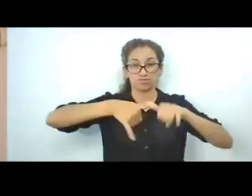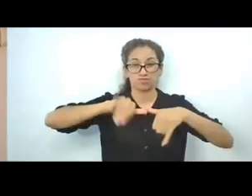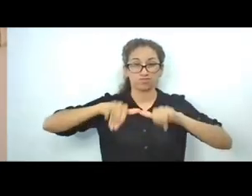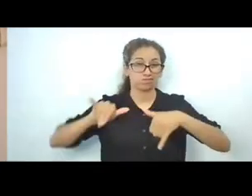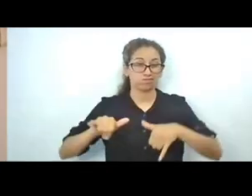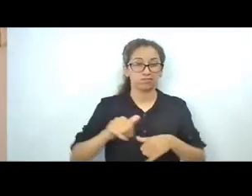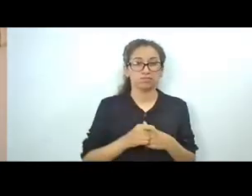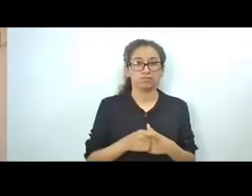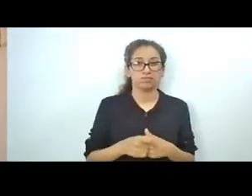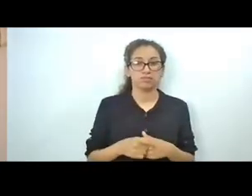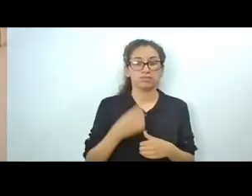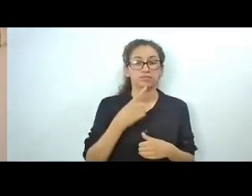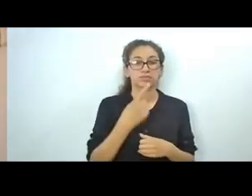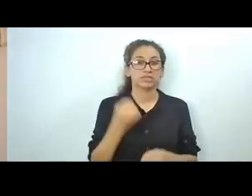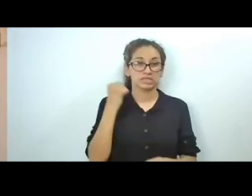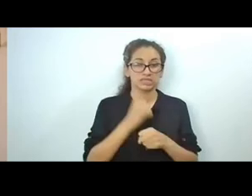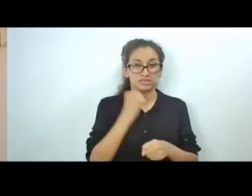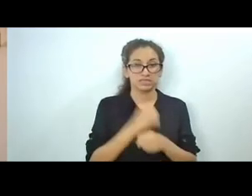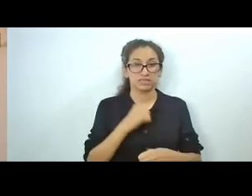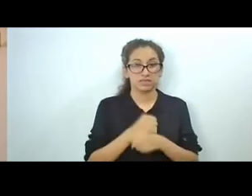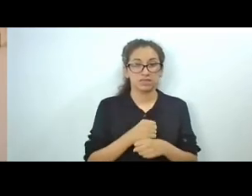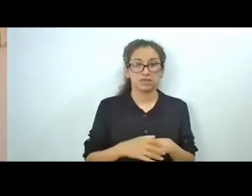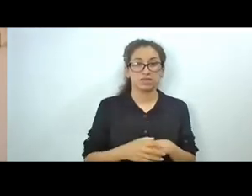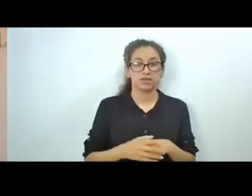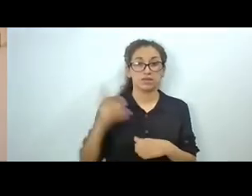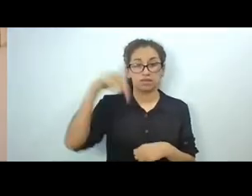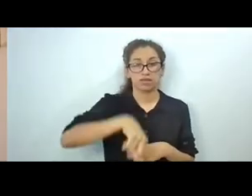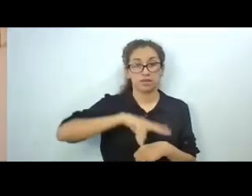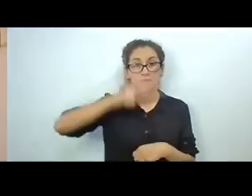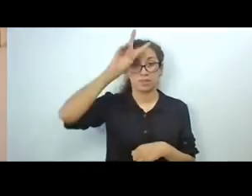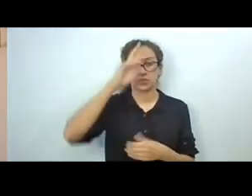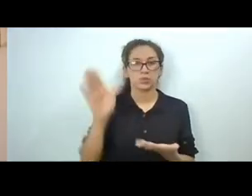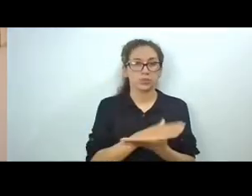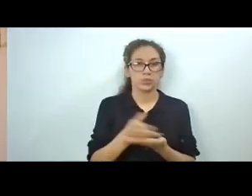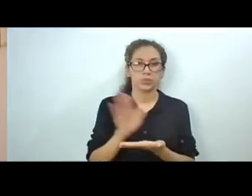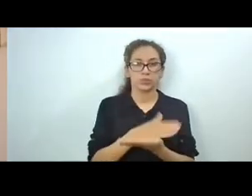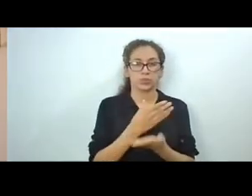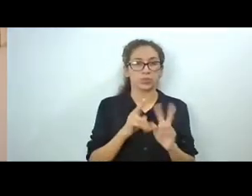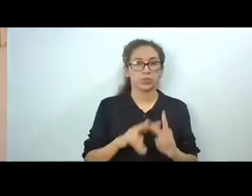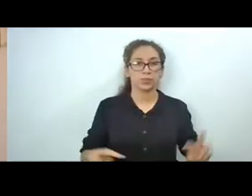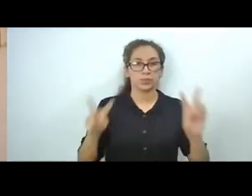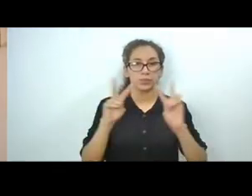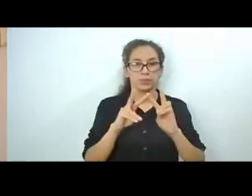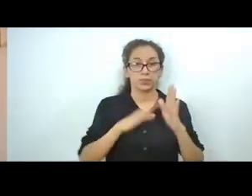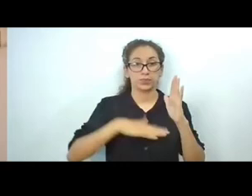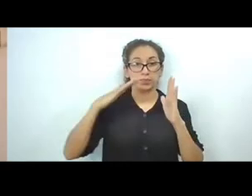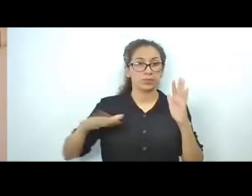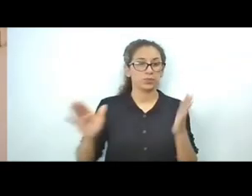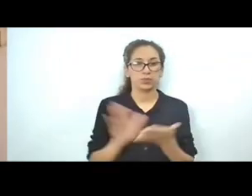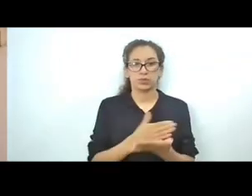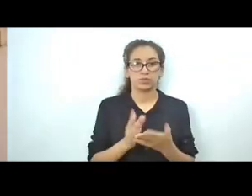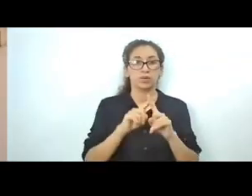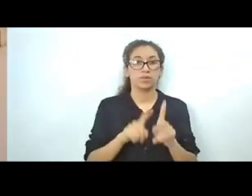descritas con trabajos en el país no hay valores a ciencia cierta, pero